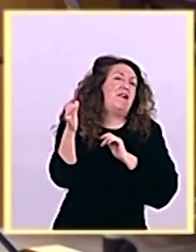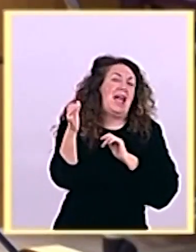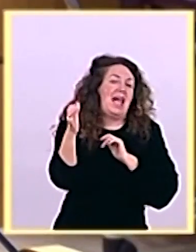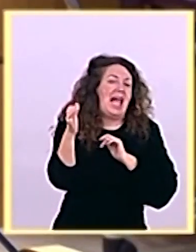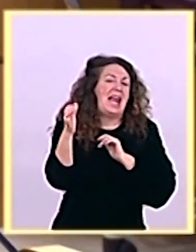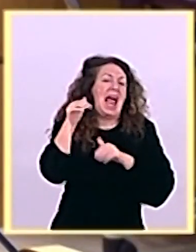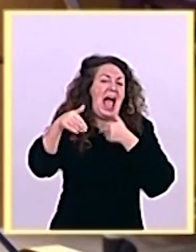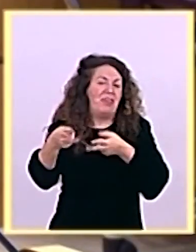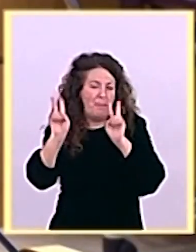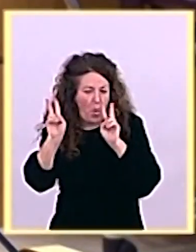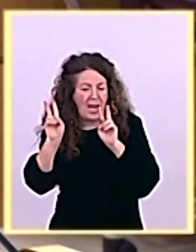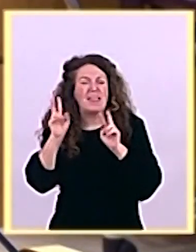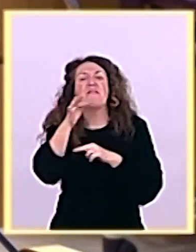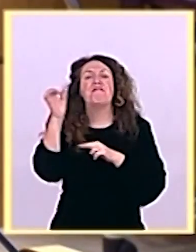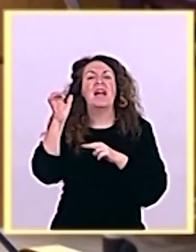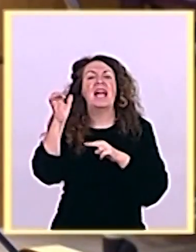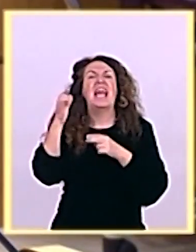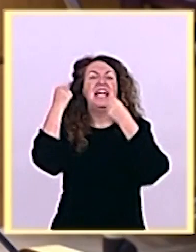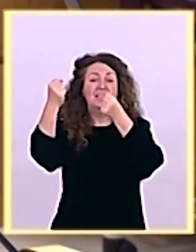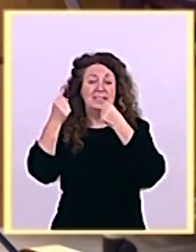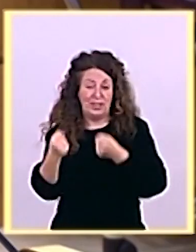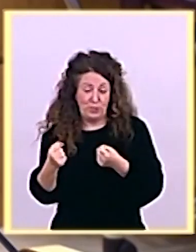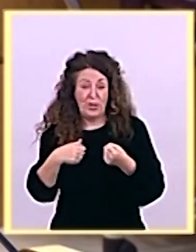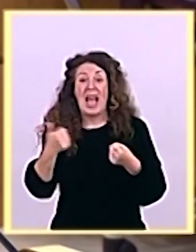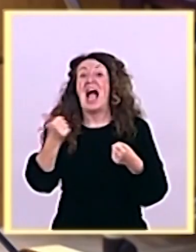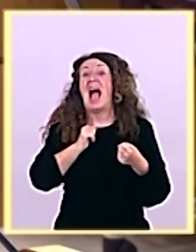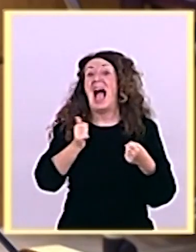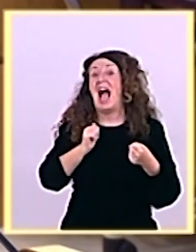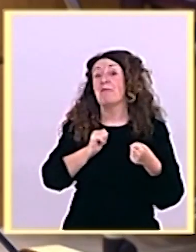parece que esta tarde está defendiendo los derechos de esta Cámara ante el Tribunal Constitucional.